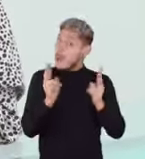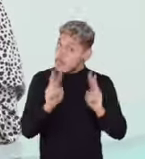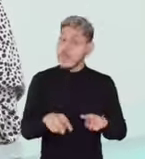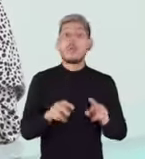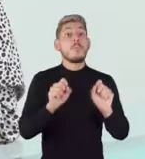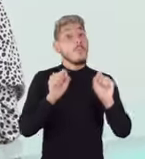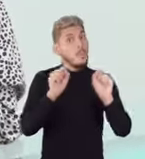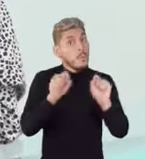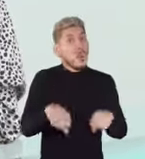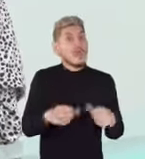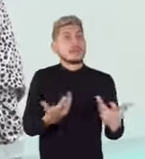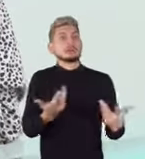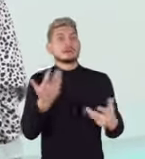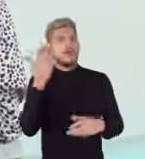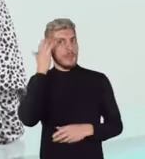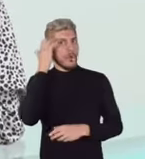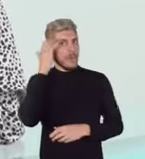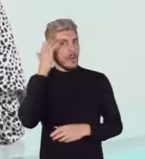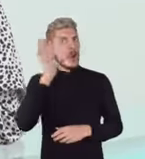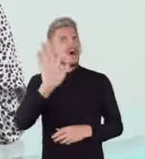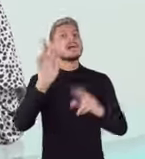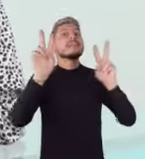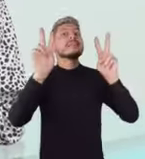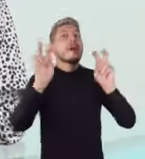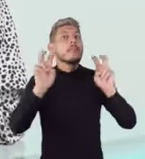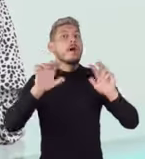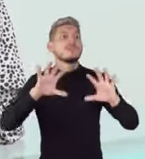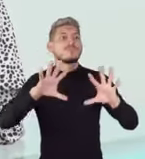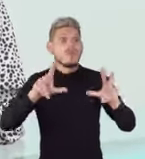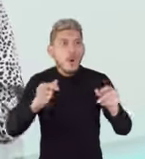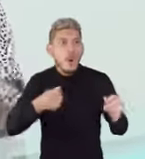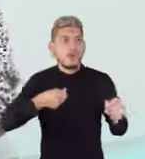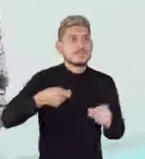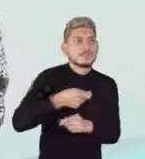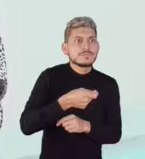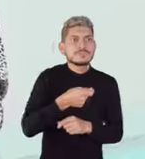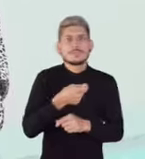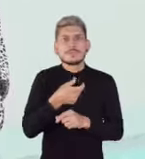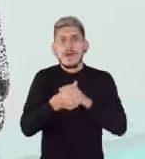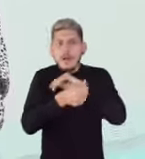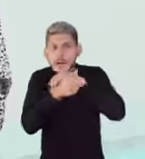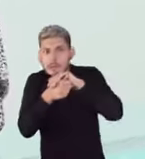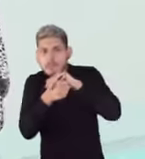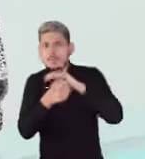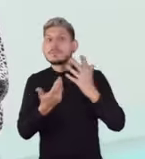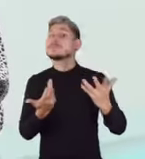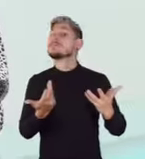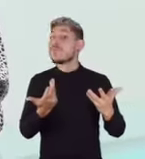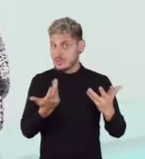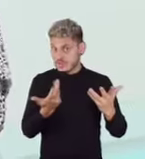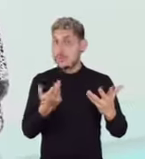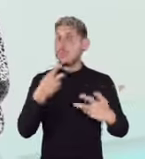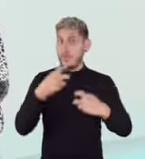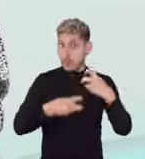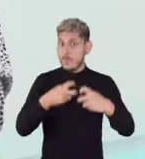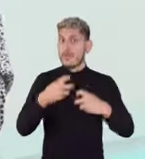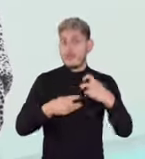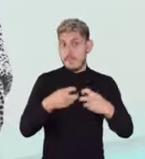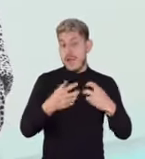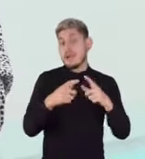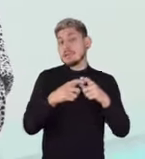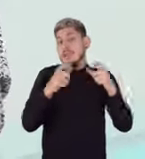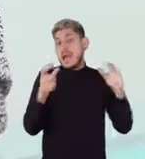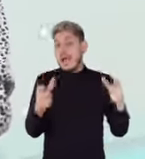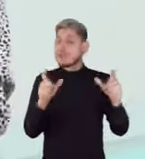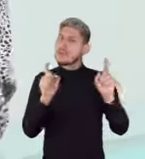foco que preocupa por el tema de la delincuencia, ¿no? Entonces, realmente esto es un problema estructural y tienen que